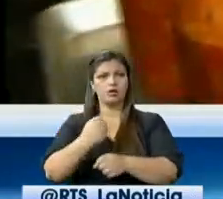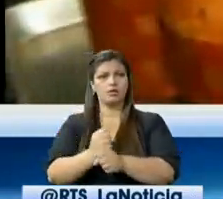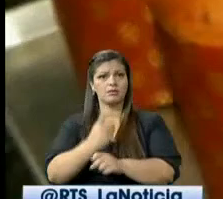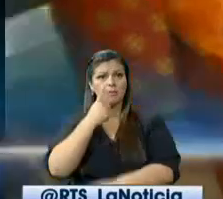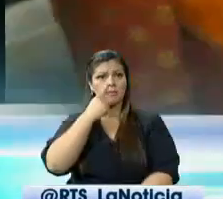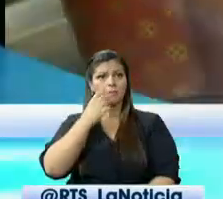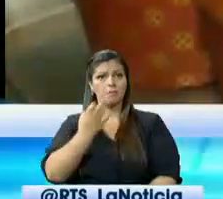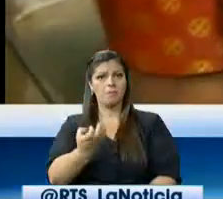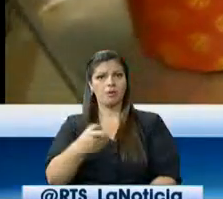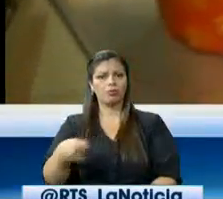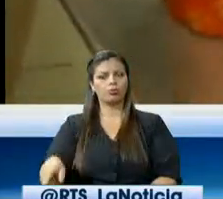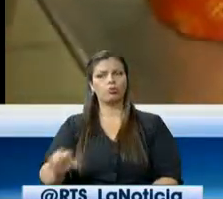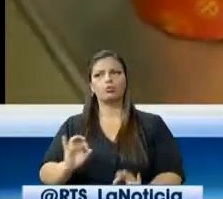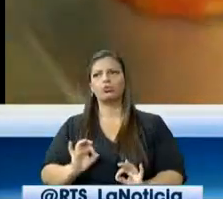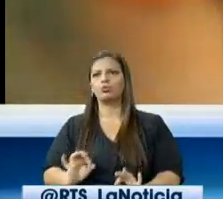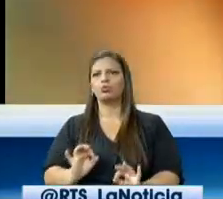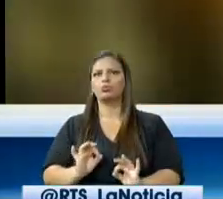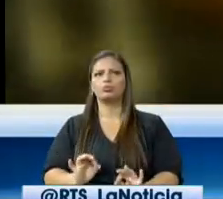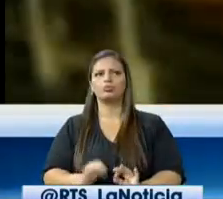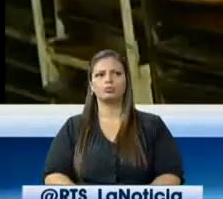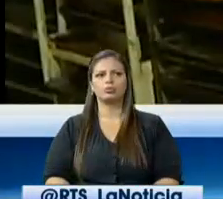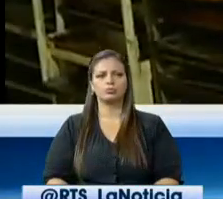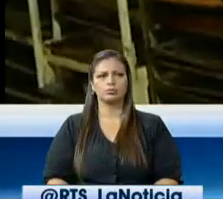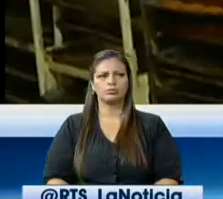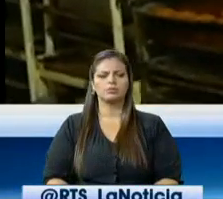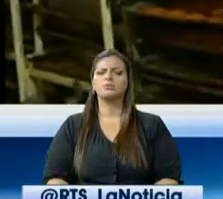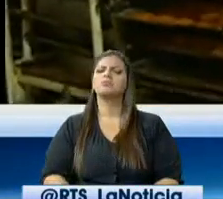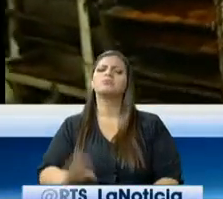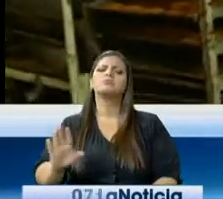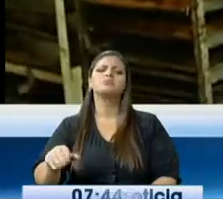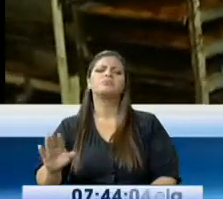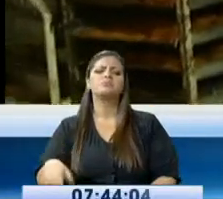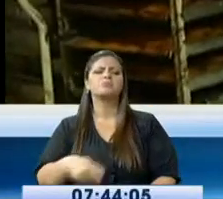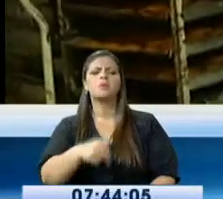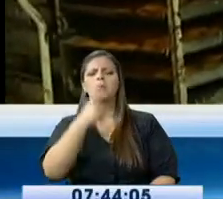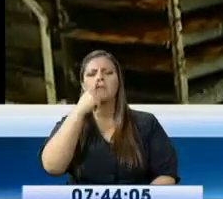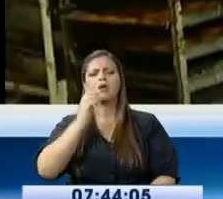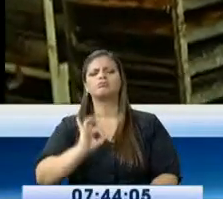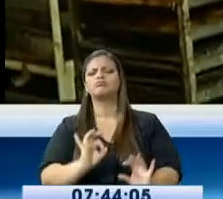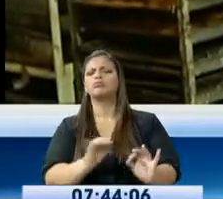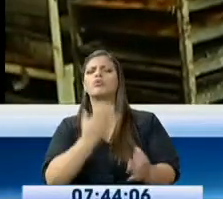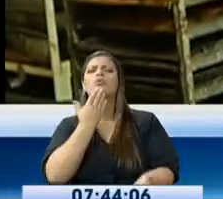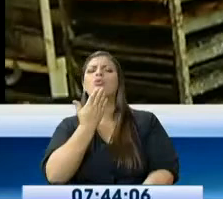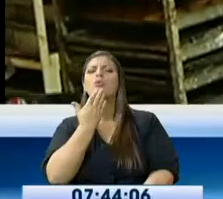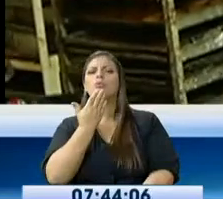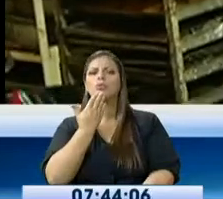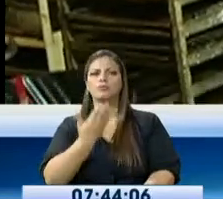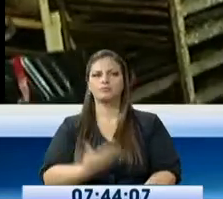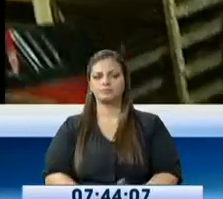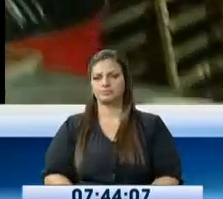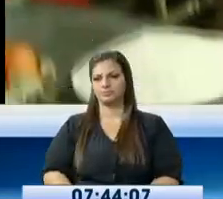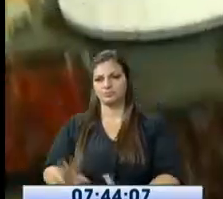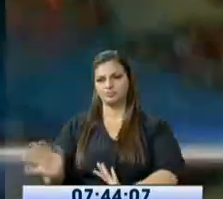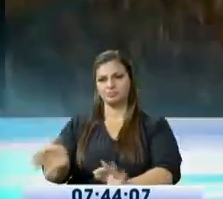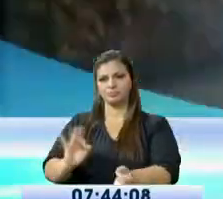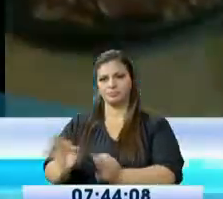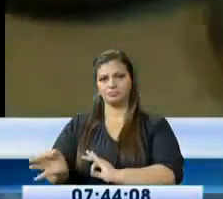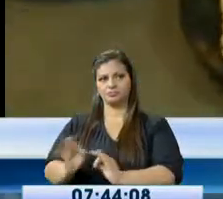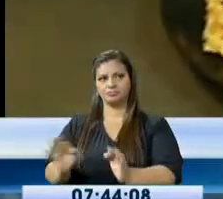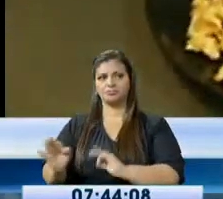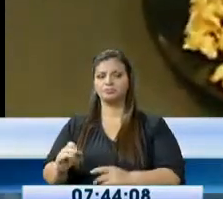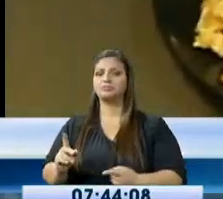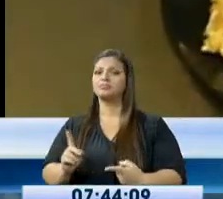grandes cantidades de producto. ¿Qué es lo que debe de llevar un buen pan de Pascua? Un buen pan de Pascua debe llevar especialmente lo que se